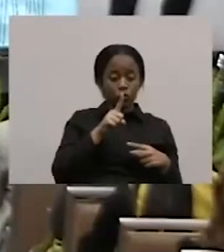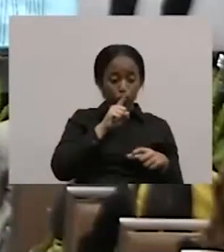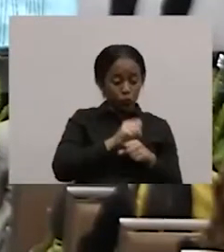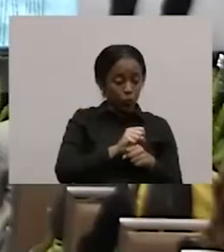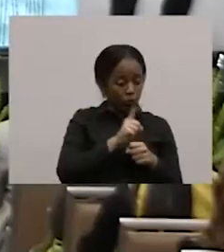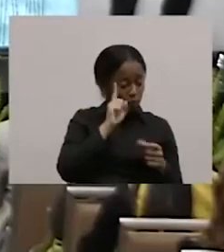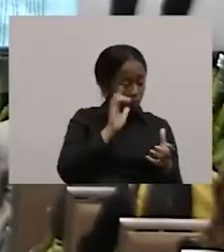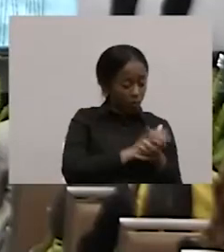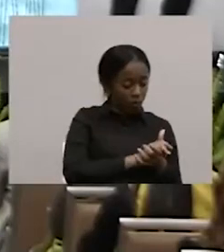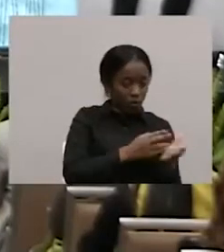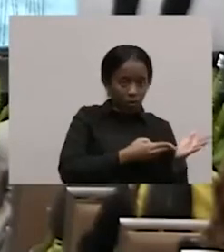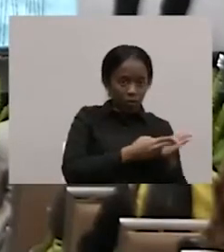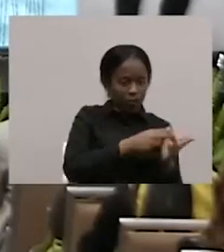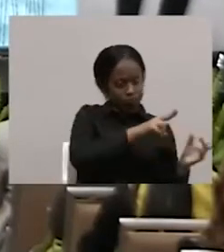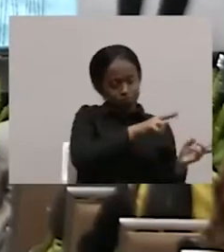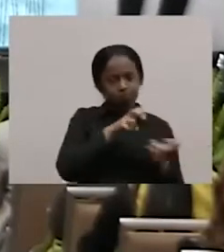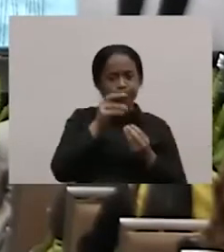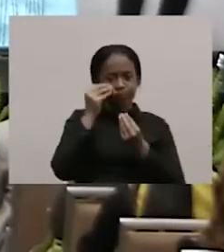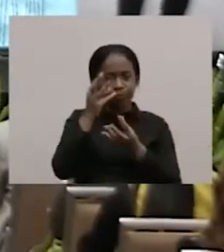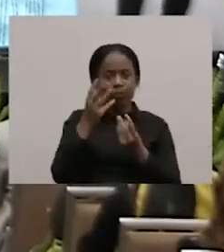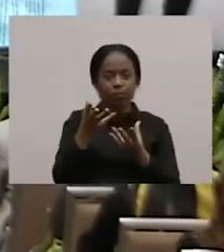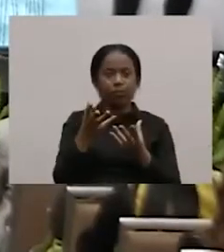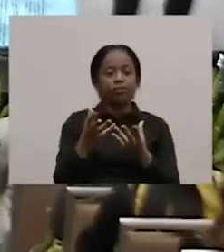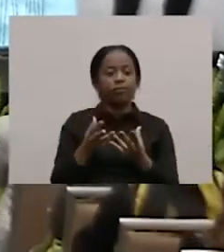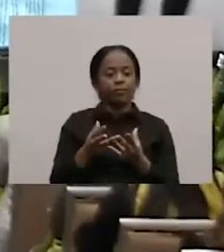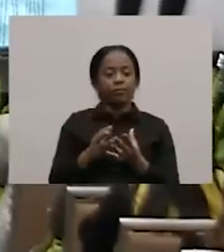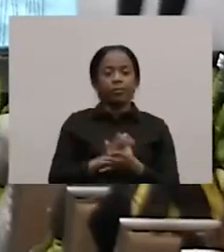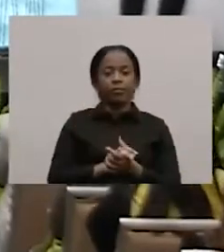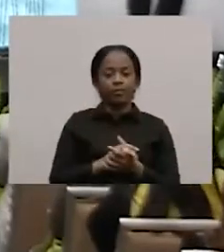oportuna. Bien, vamos a darle un aplauso.